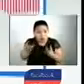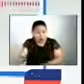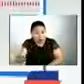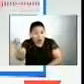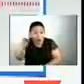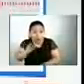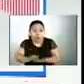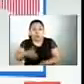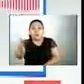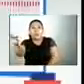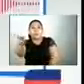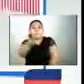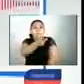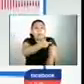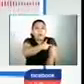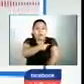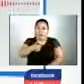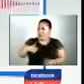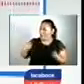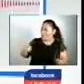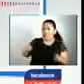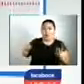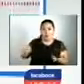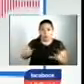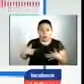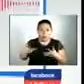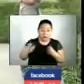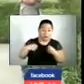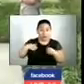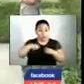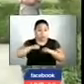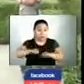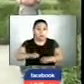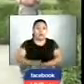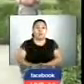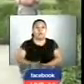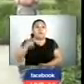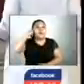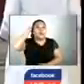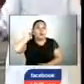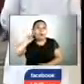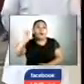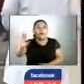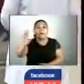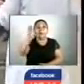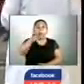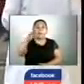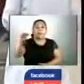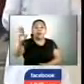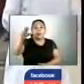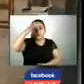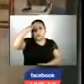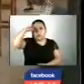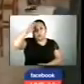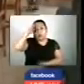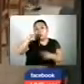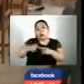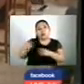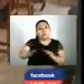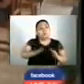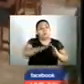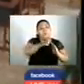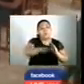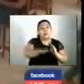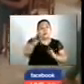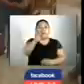me vuelven a vacunar. Le dijo que me quieren reventar. El señor es cubano, pero tiene 50 años de vivir en Costa Rica.